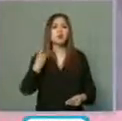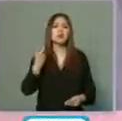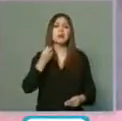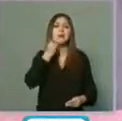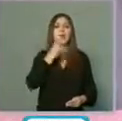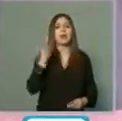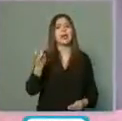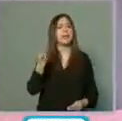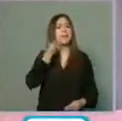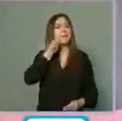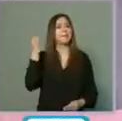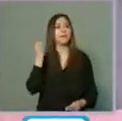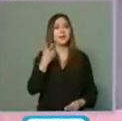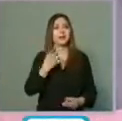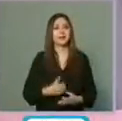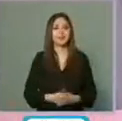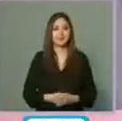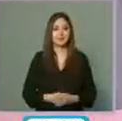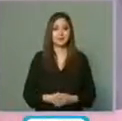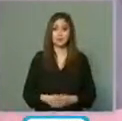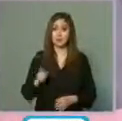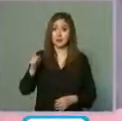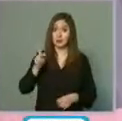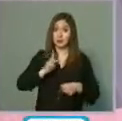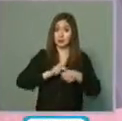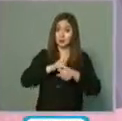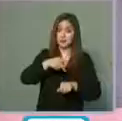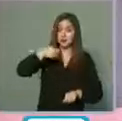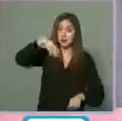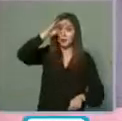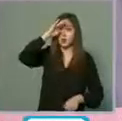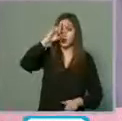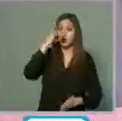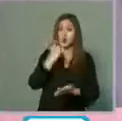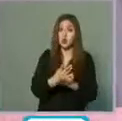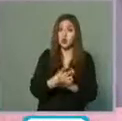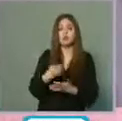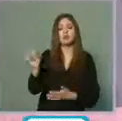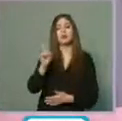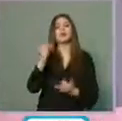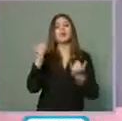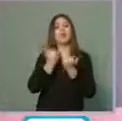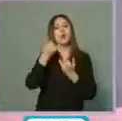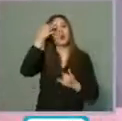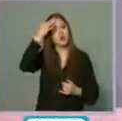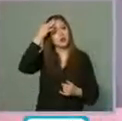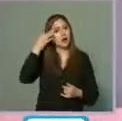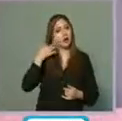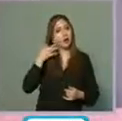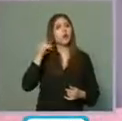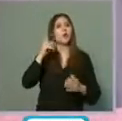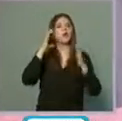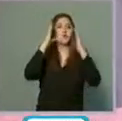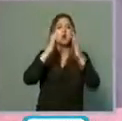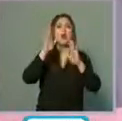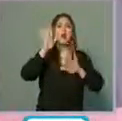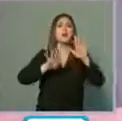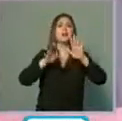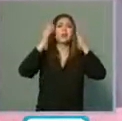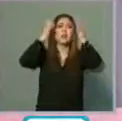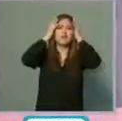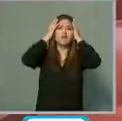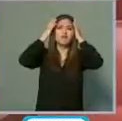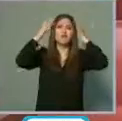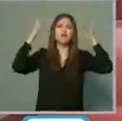Qué rico. Pero bueno, no solamente la piel hay que cuidarla, también hay que cuidar nuestro cabello, porque evidentemente el frizz, ¿qué pasa con el frizz?